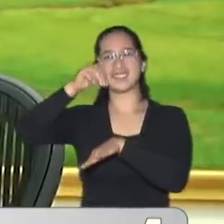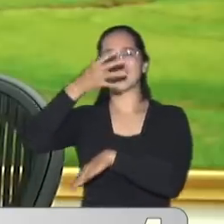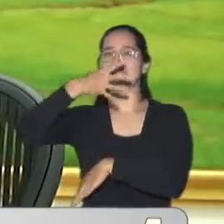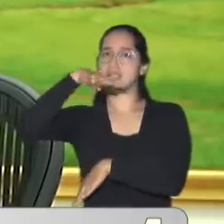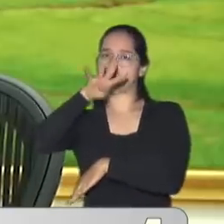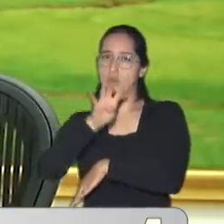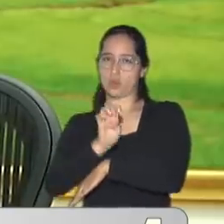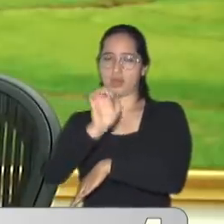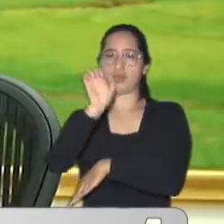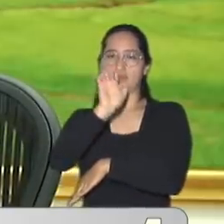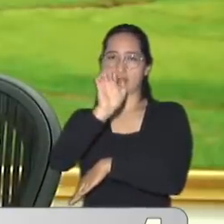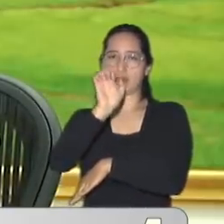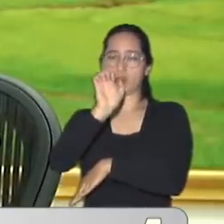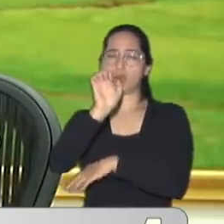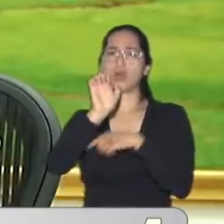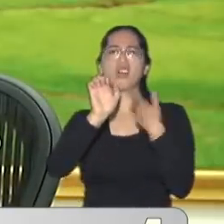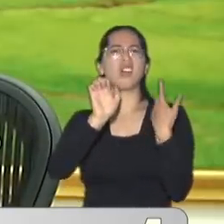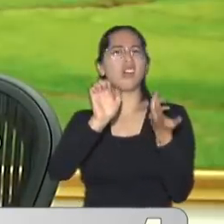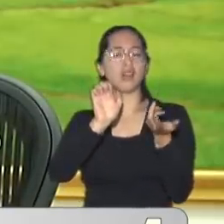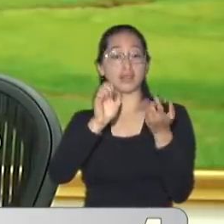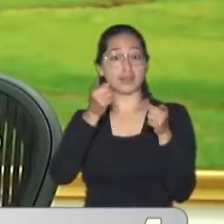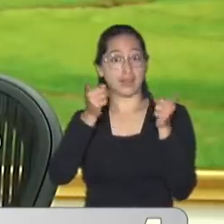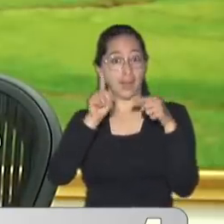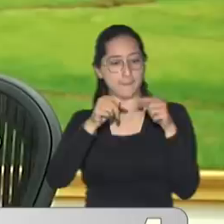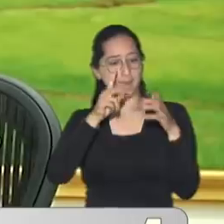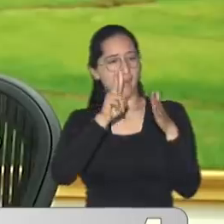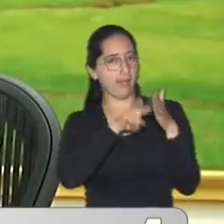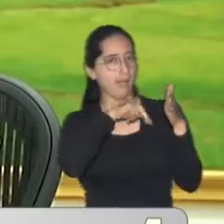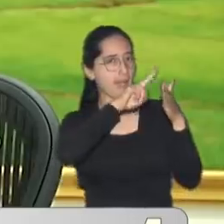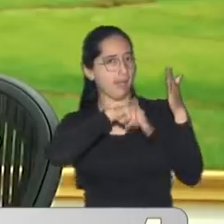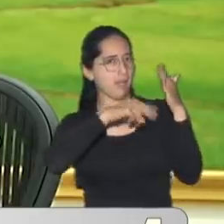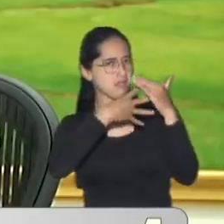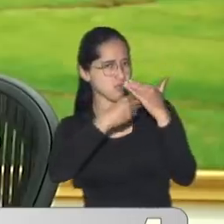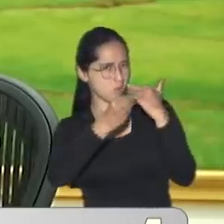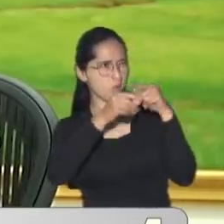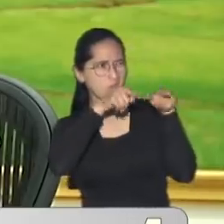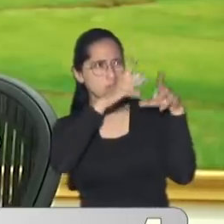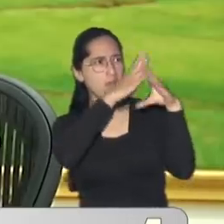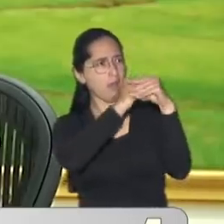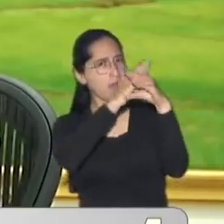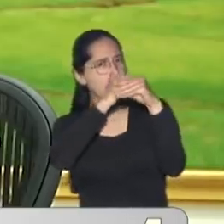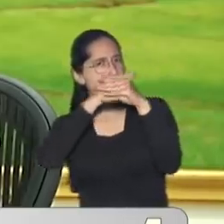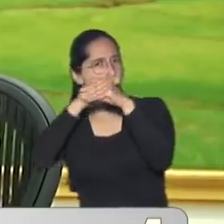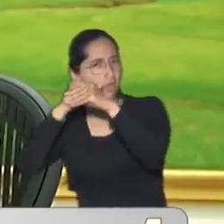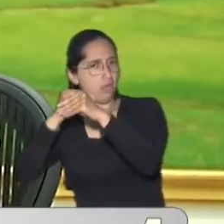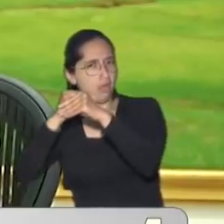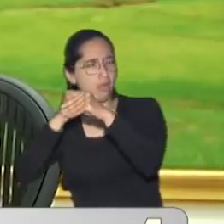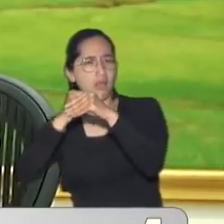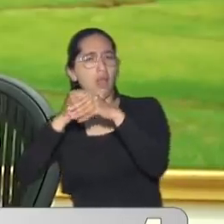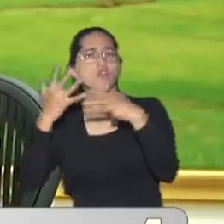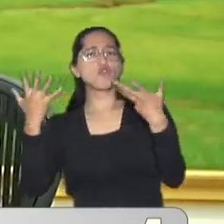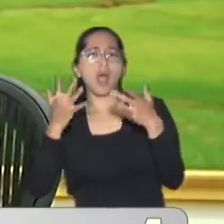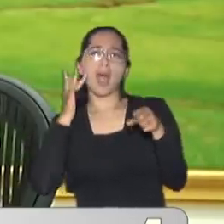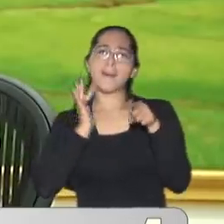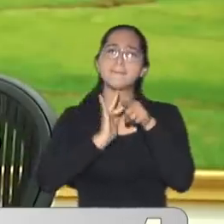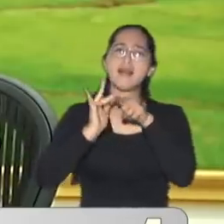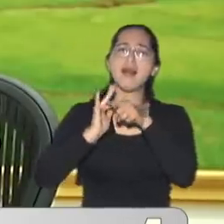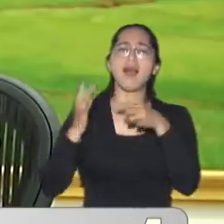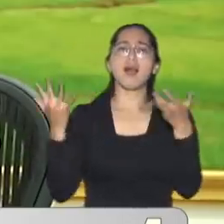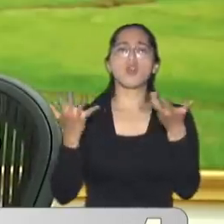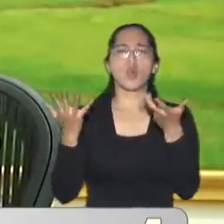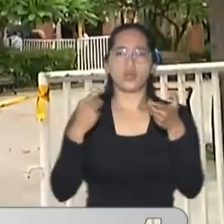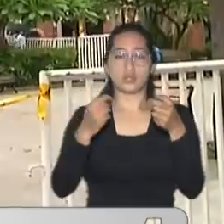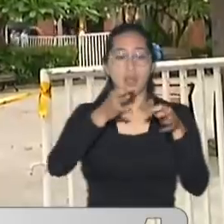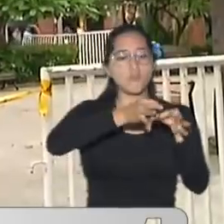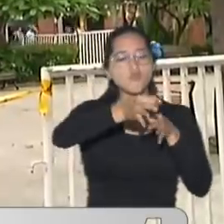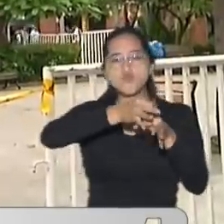enero. Este toque de queda será en todos los municipios del departamento de